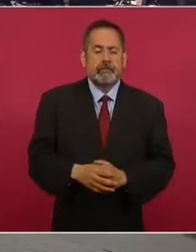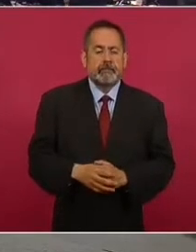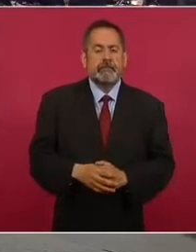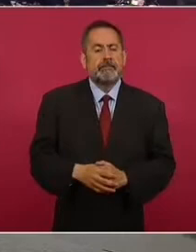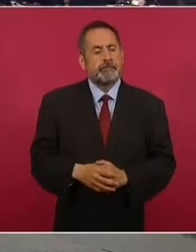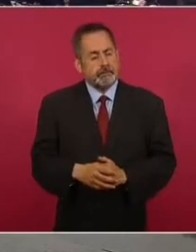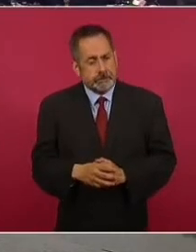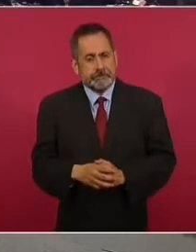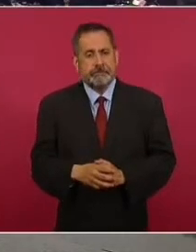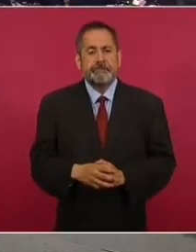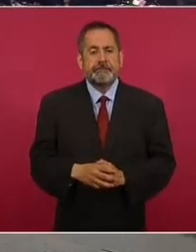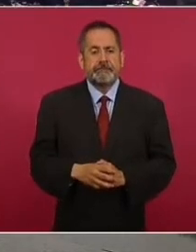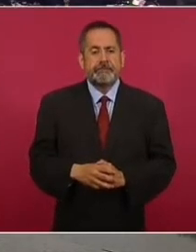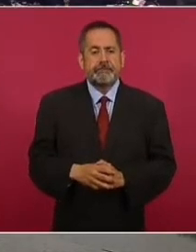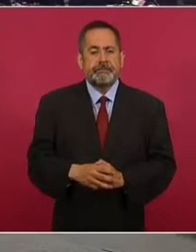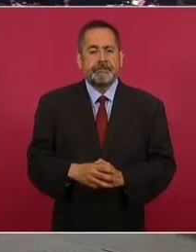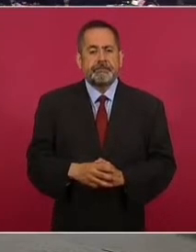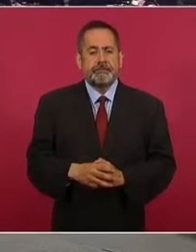Entonces, para